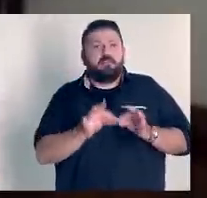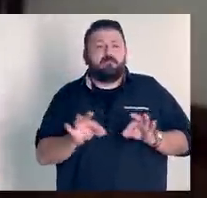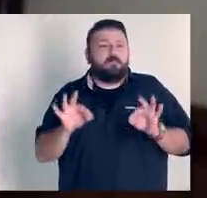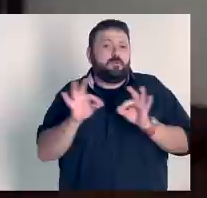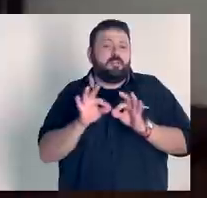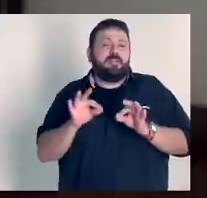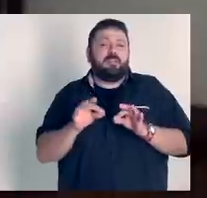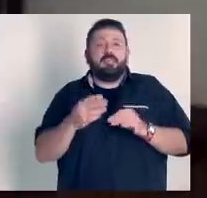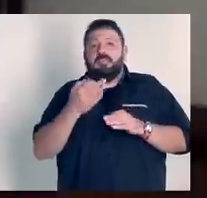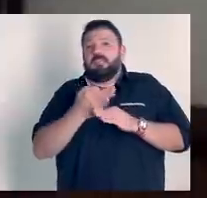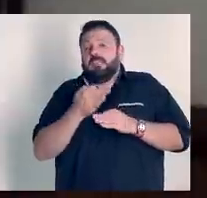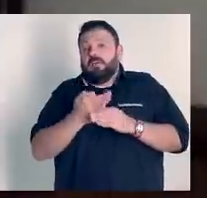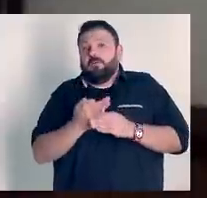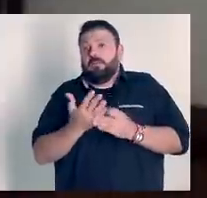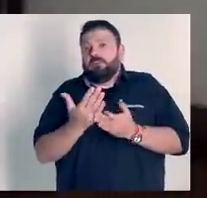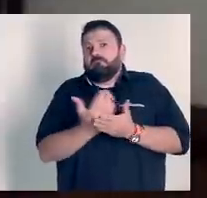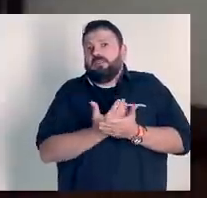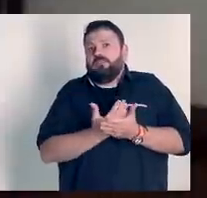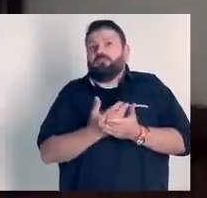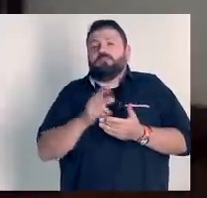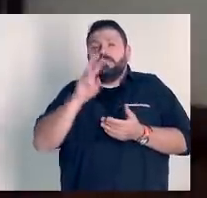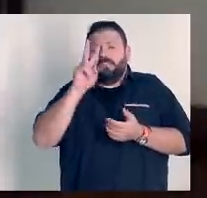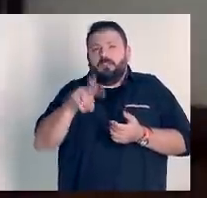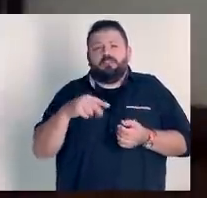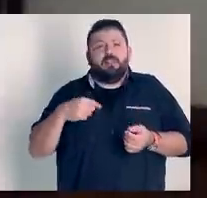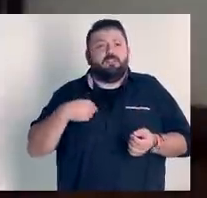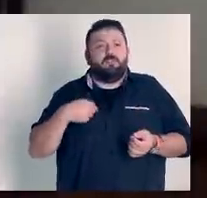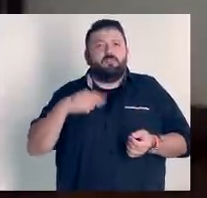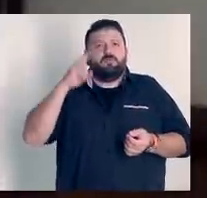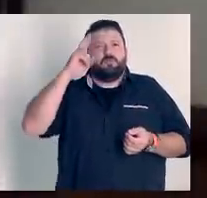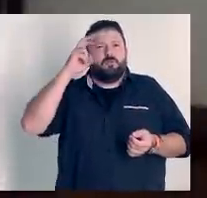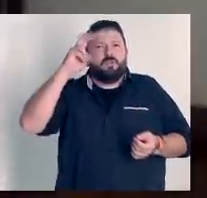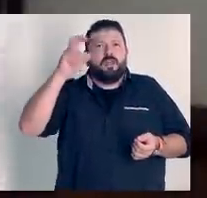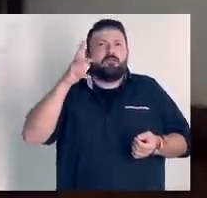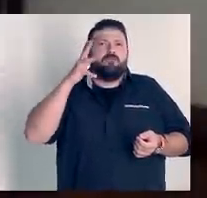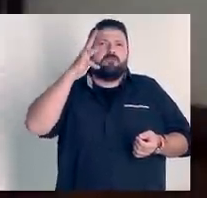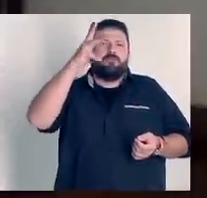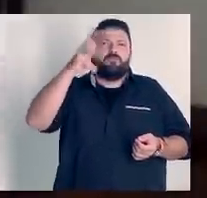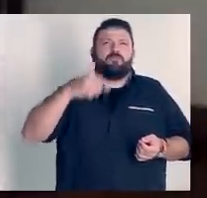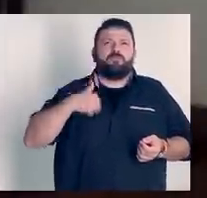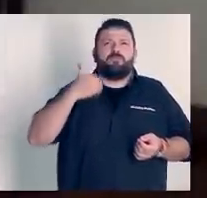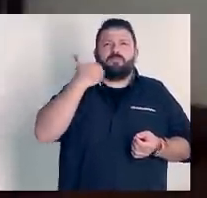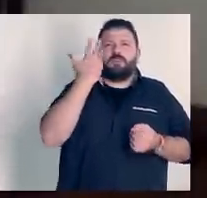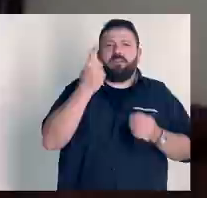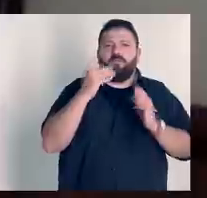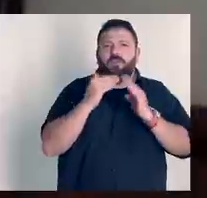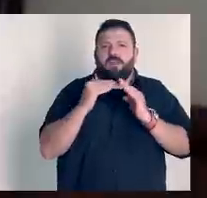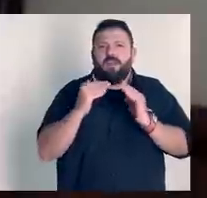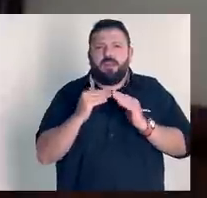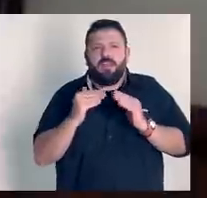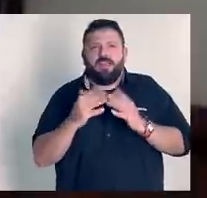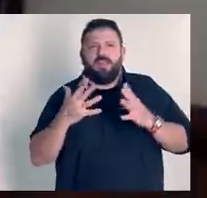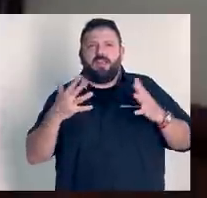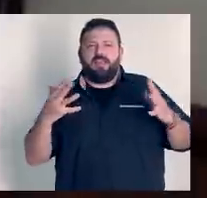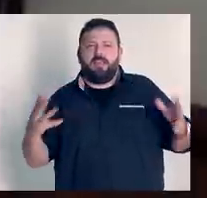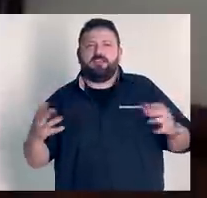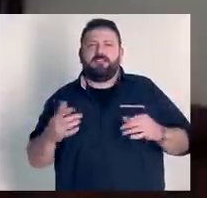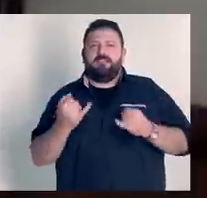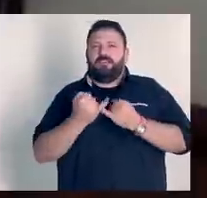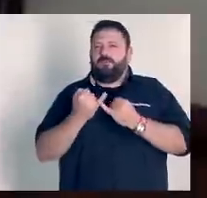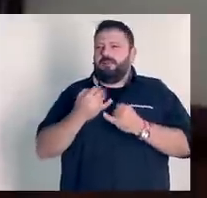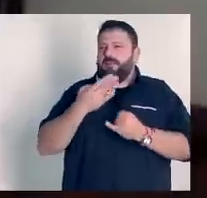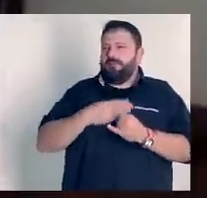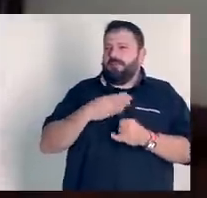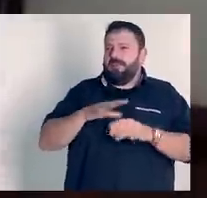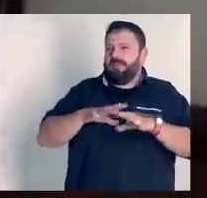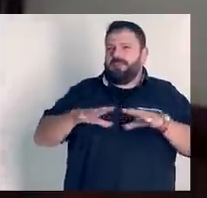menos. Sin embargo, yo soñaba con tener una casa, y soñaba con tener una casa que tuviera una piscina semiolímpica y que tuviera una